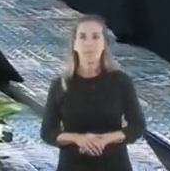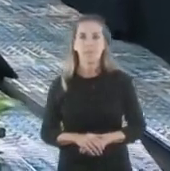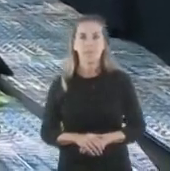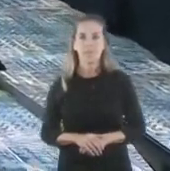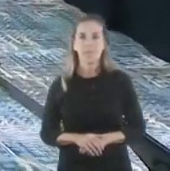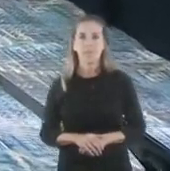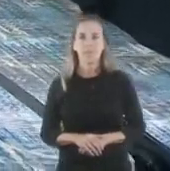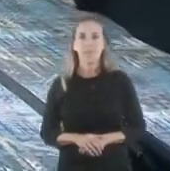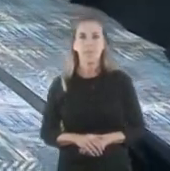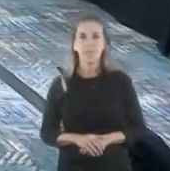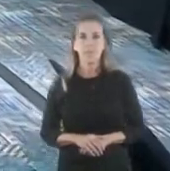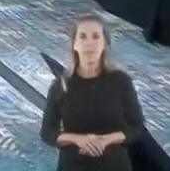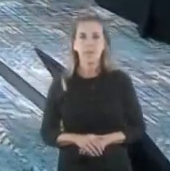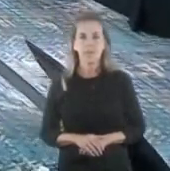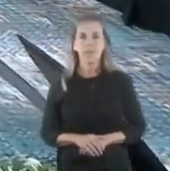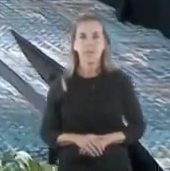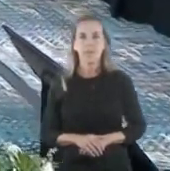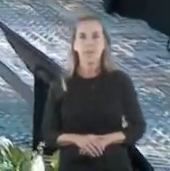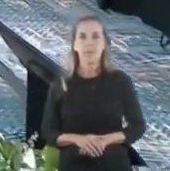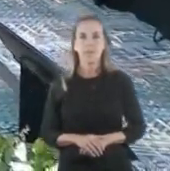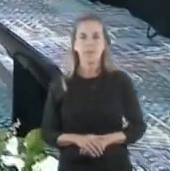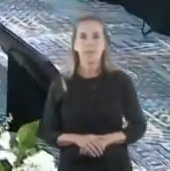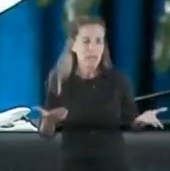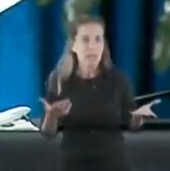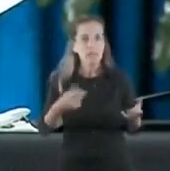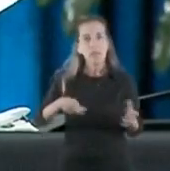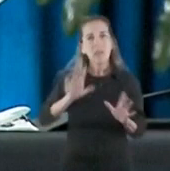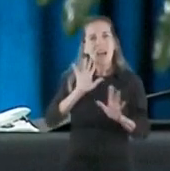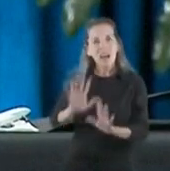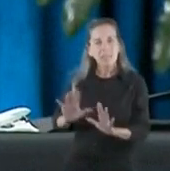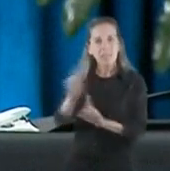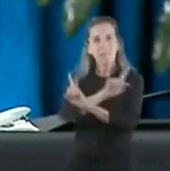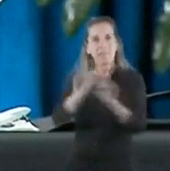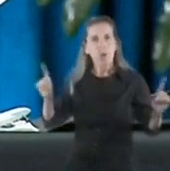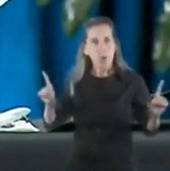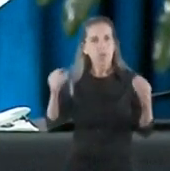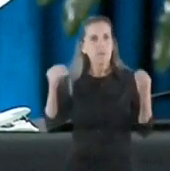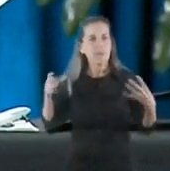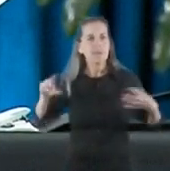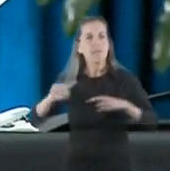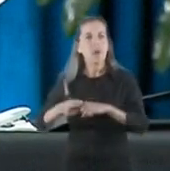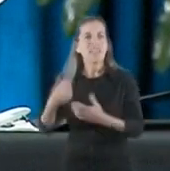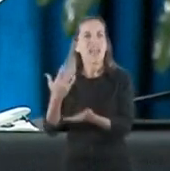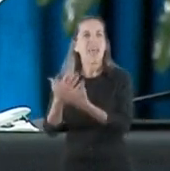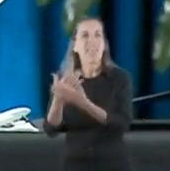nuestros pueblos y lo que nosotros no debemos permitir es que esa derecha